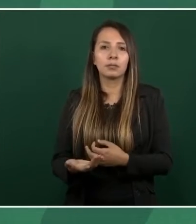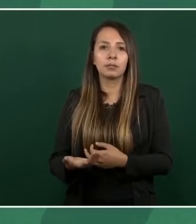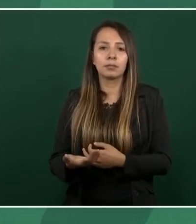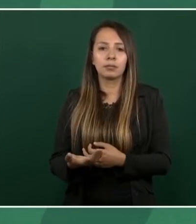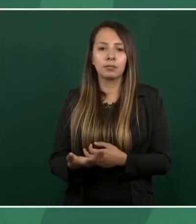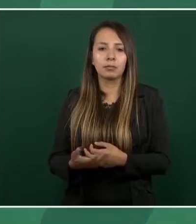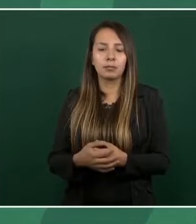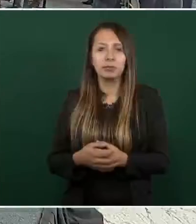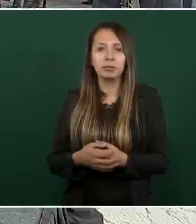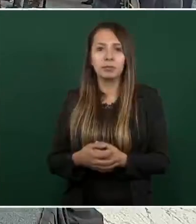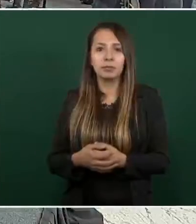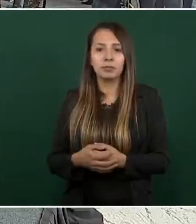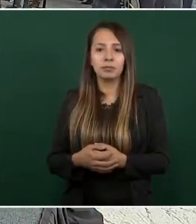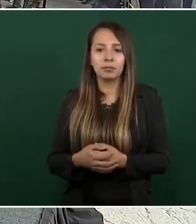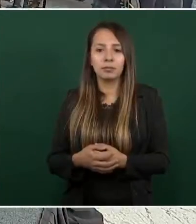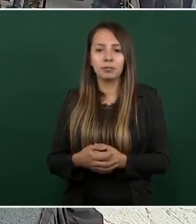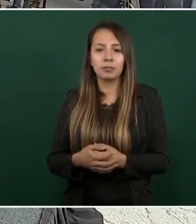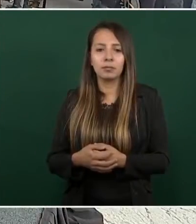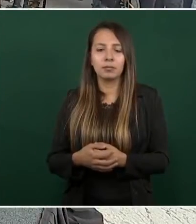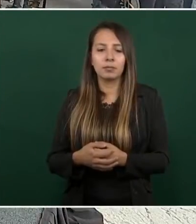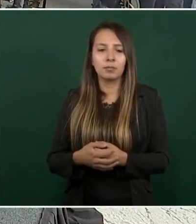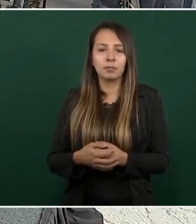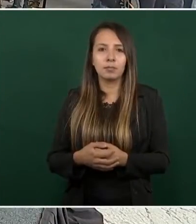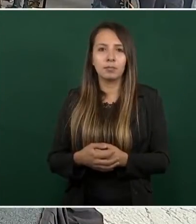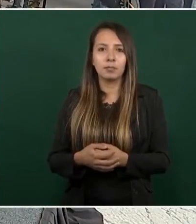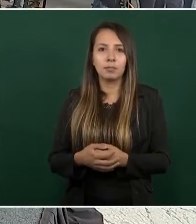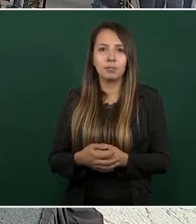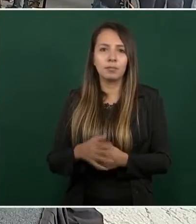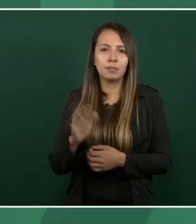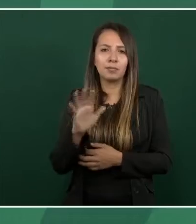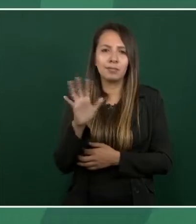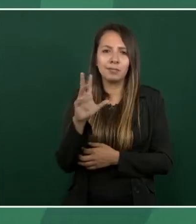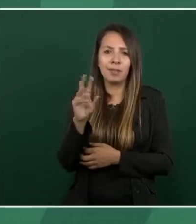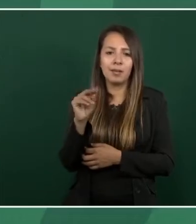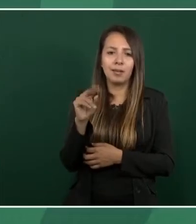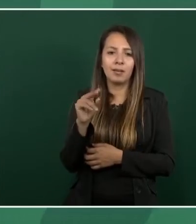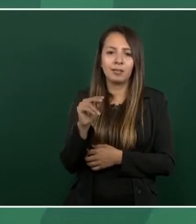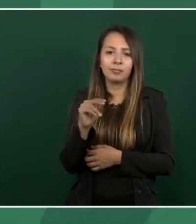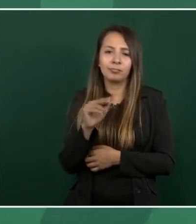¿Van a retirar sus carros si no los legalizan? No.